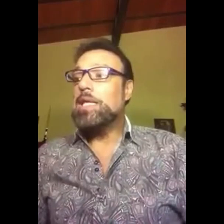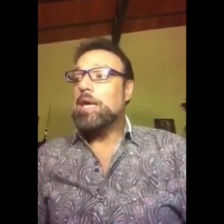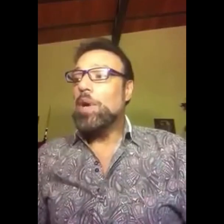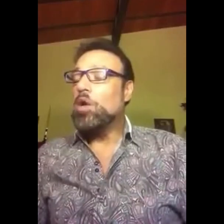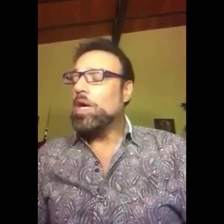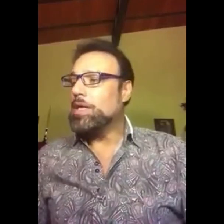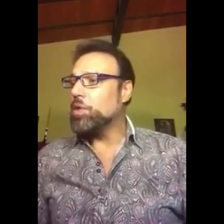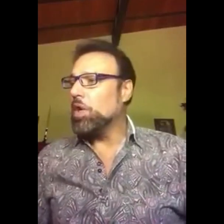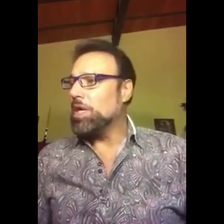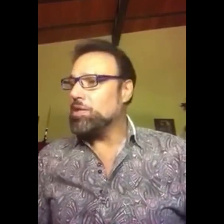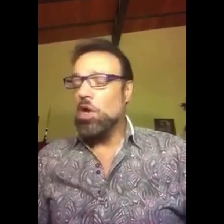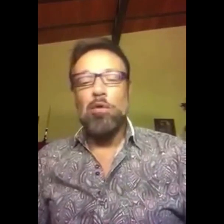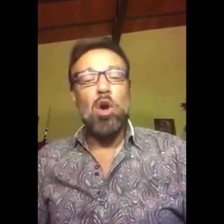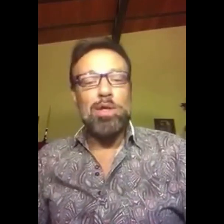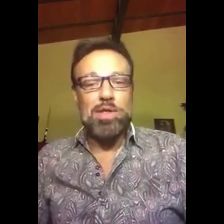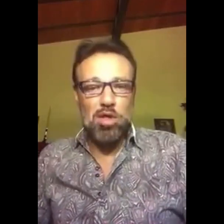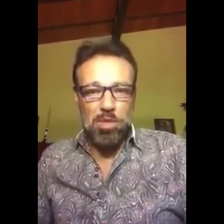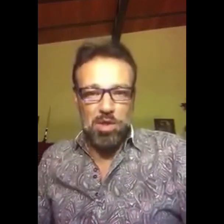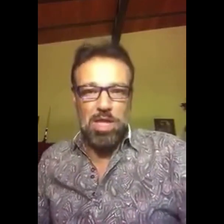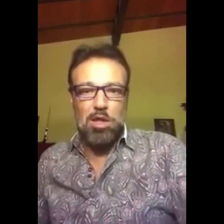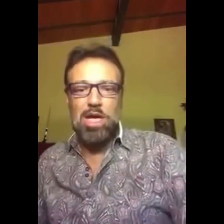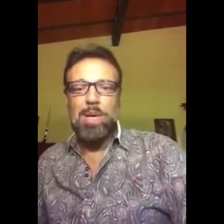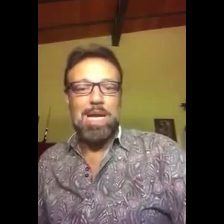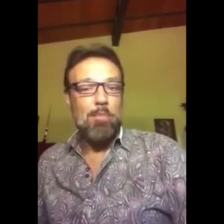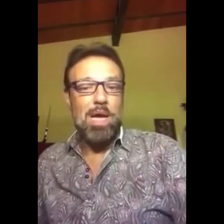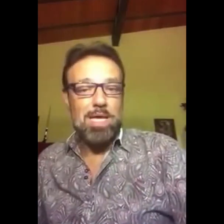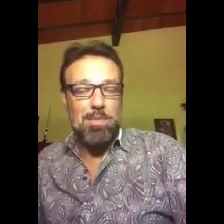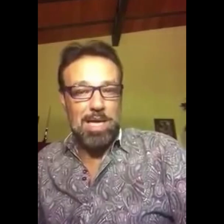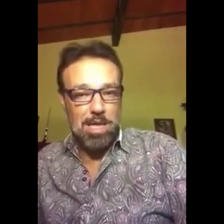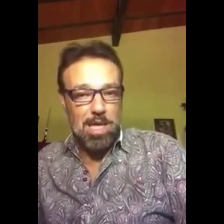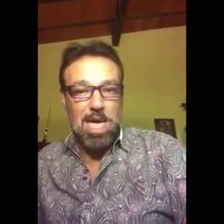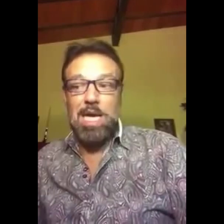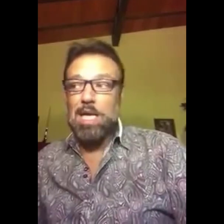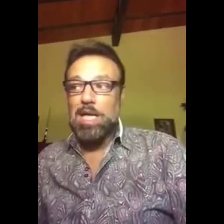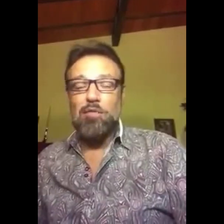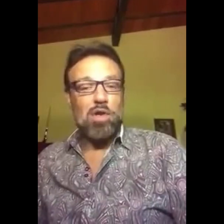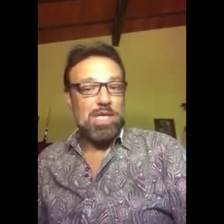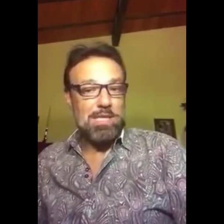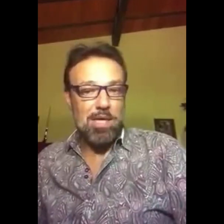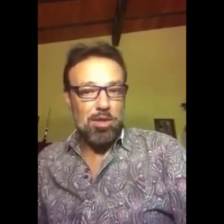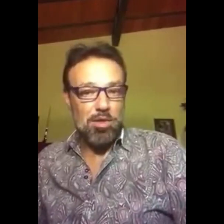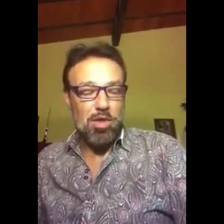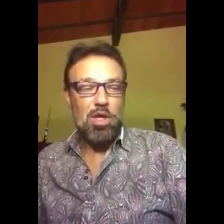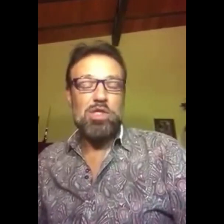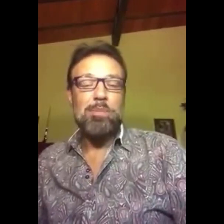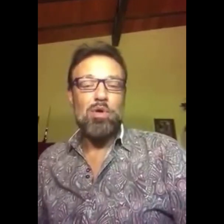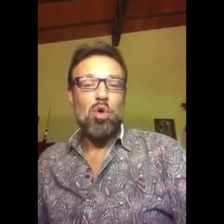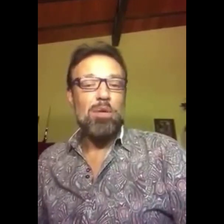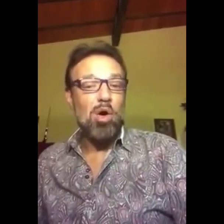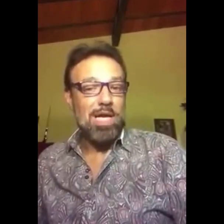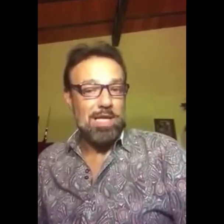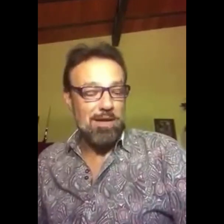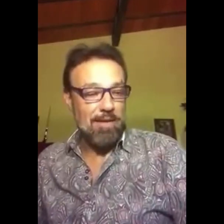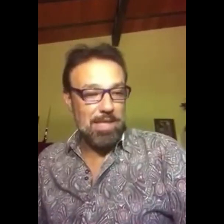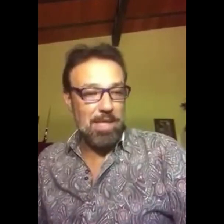Así que, bueno, eso. Lo de los 400 millones de dólares para la campaña de Macri, que en realidad fueron 600, que los aportó